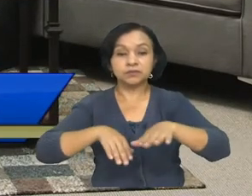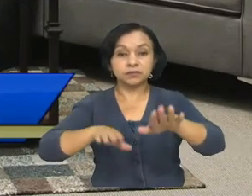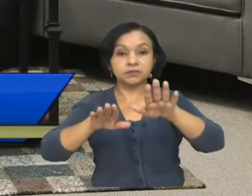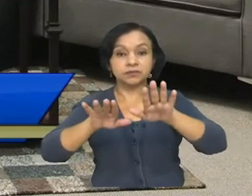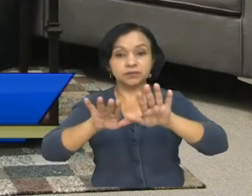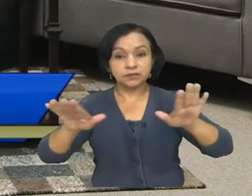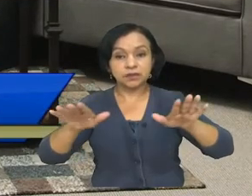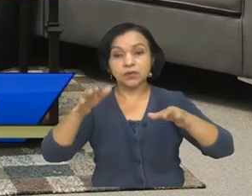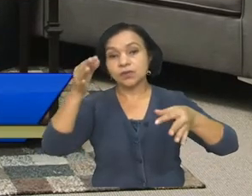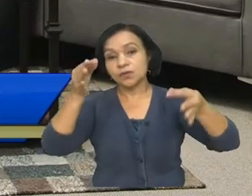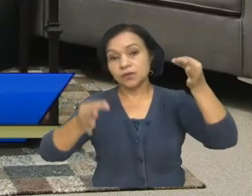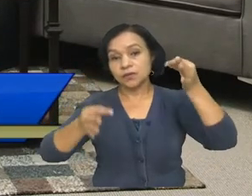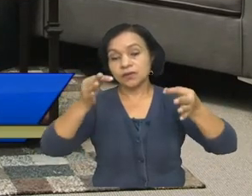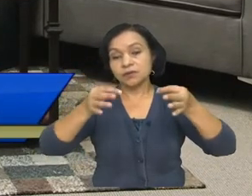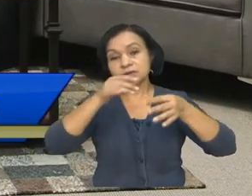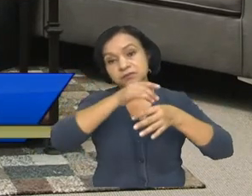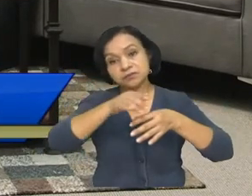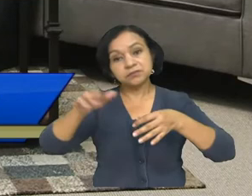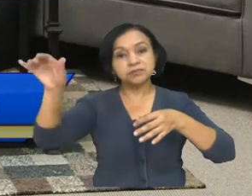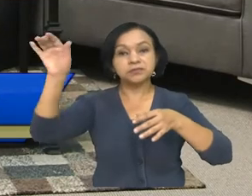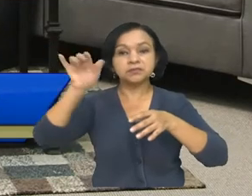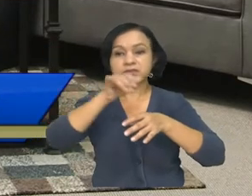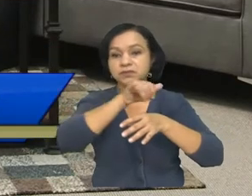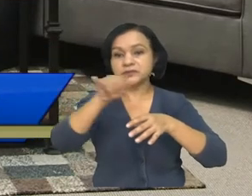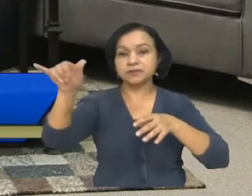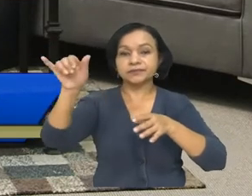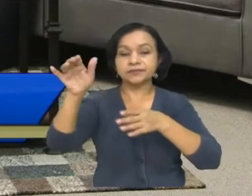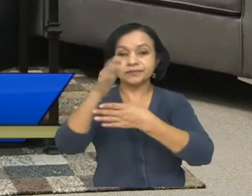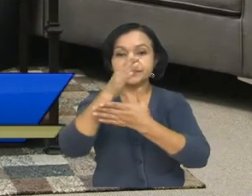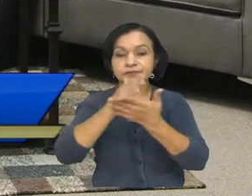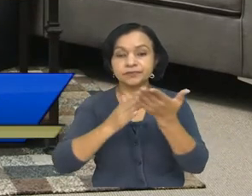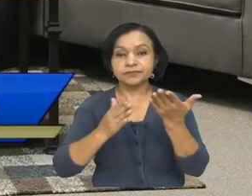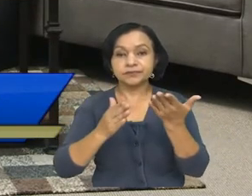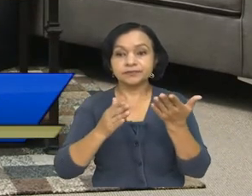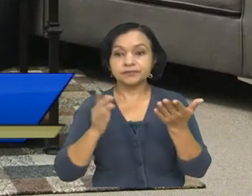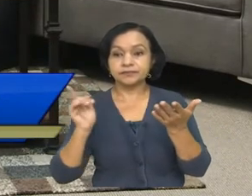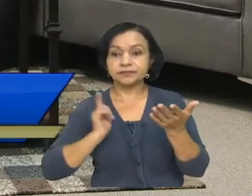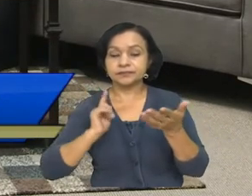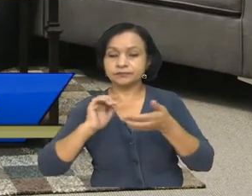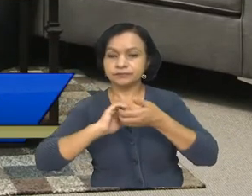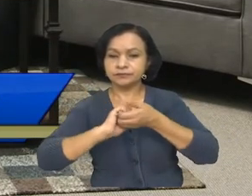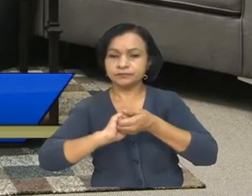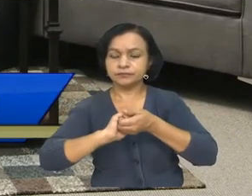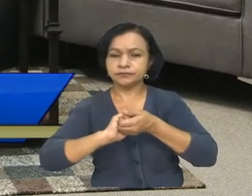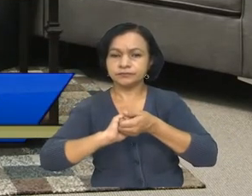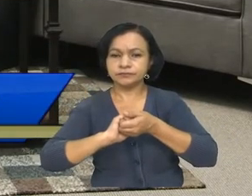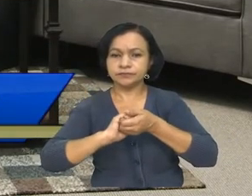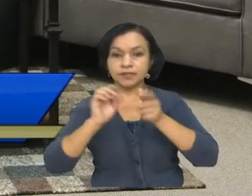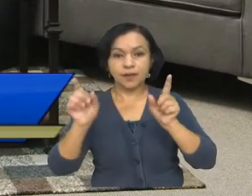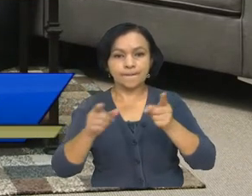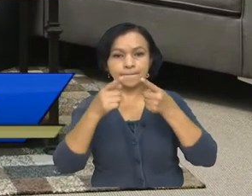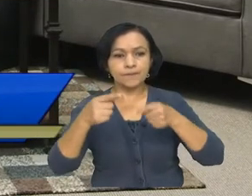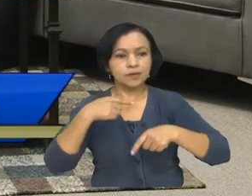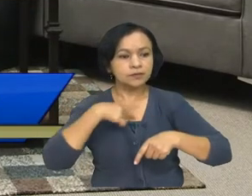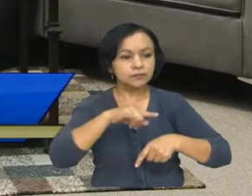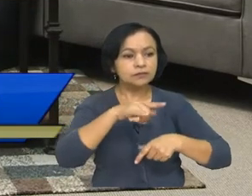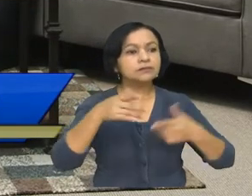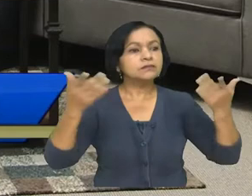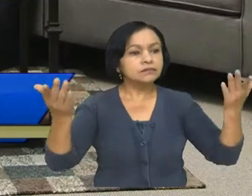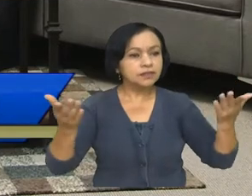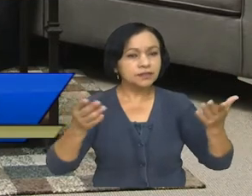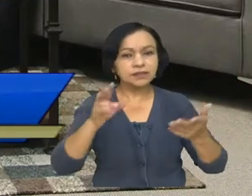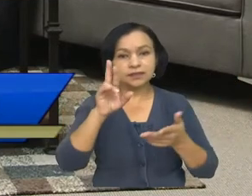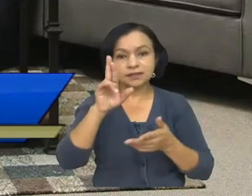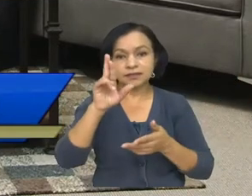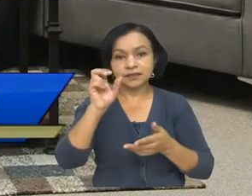un juicio y eso. Pero ya justamente estando allí, llega un amigo músico a buscarme y decirme, ya Ramón,